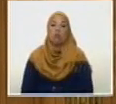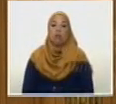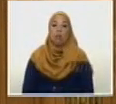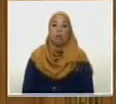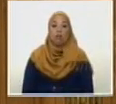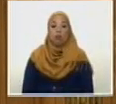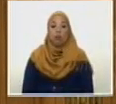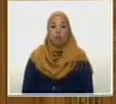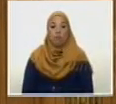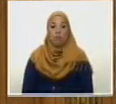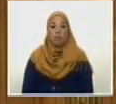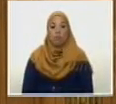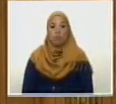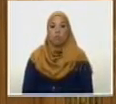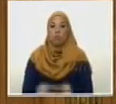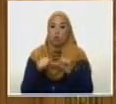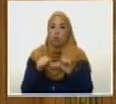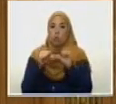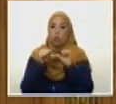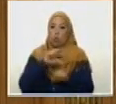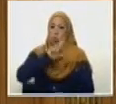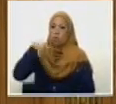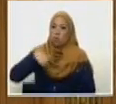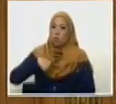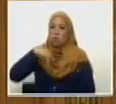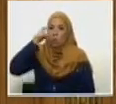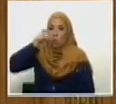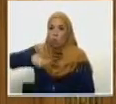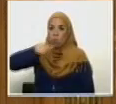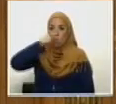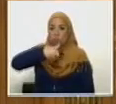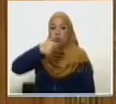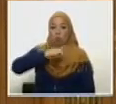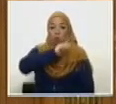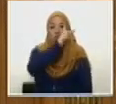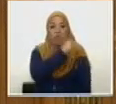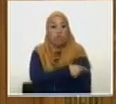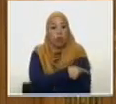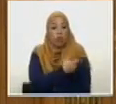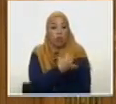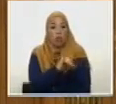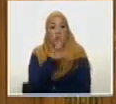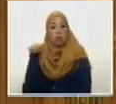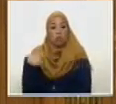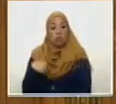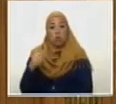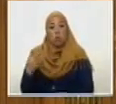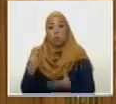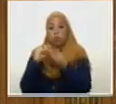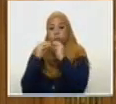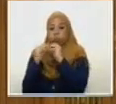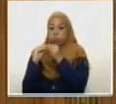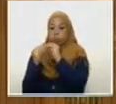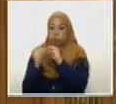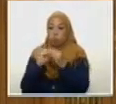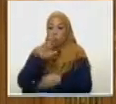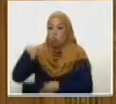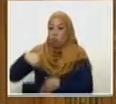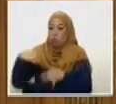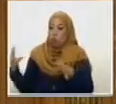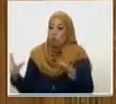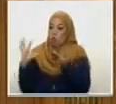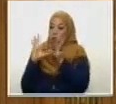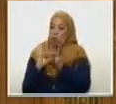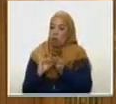para continuar nosotros como pueblo fortaleciendo nuestra organización, nuestra